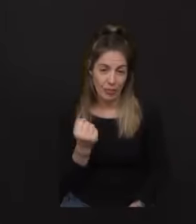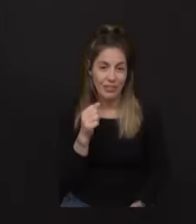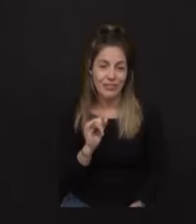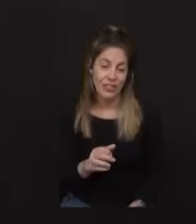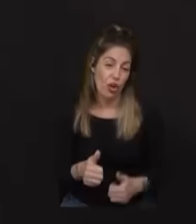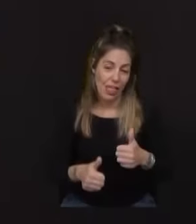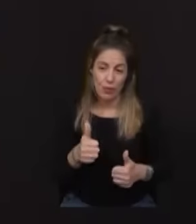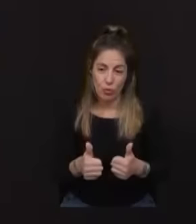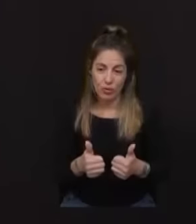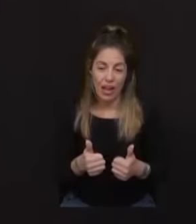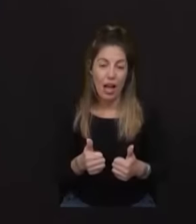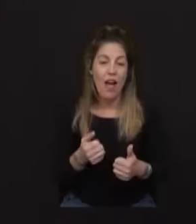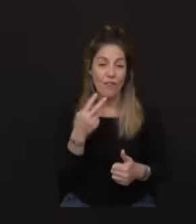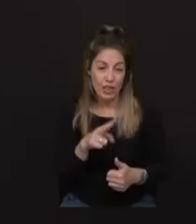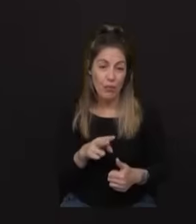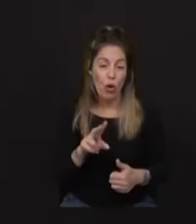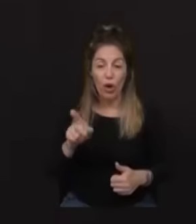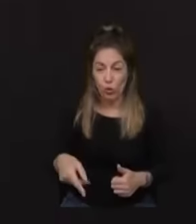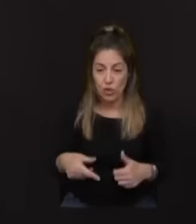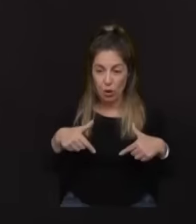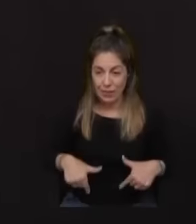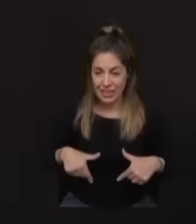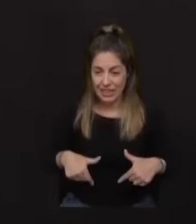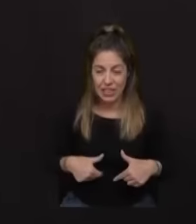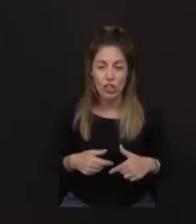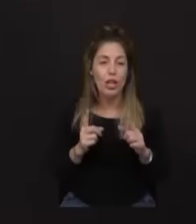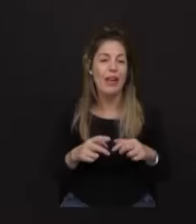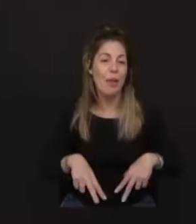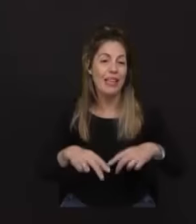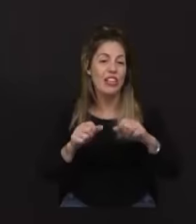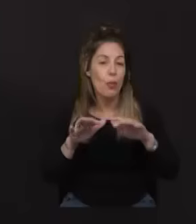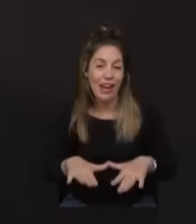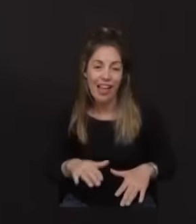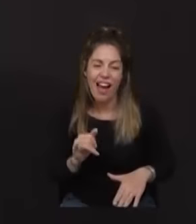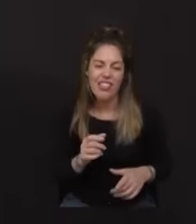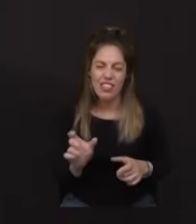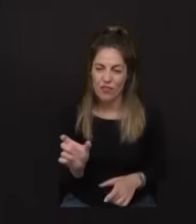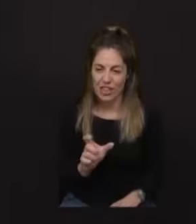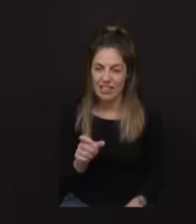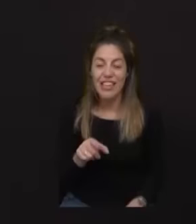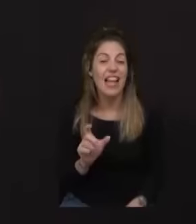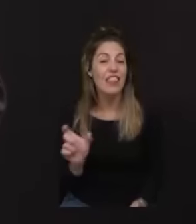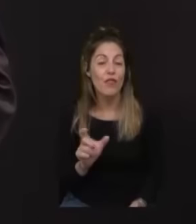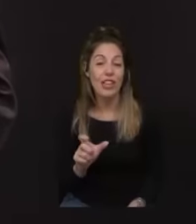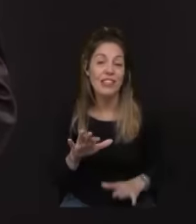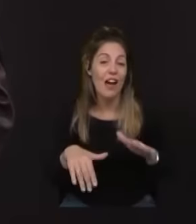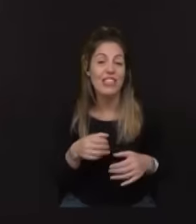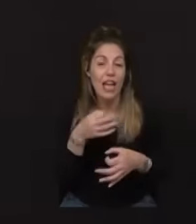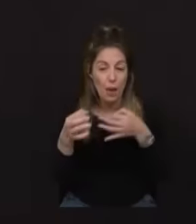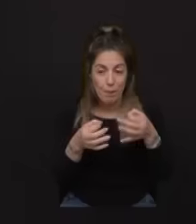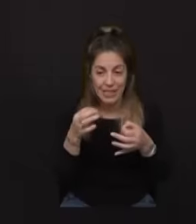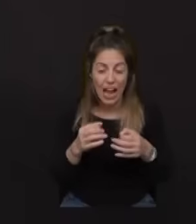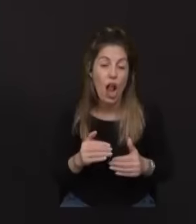Porque vimos cómo han caído ministros por el pasaporte, sí, está la investigación parada, o sea, hay diferencias, y esas diferencias a veces explican tanto